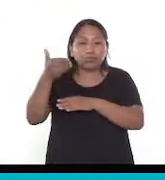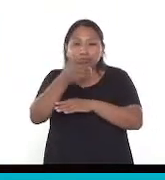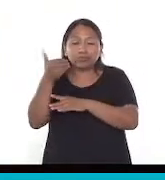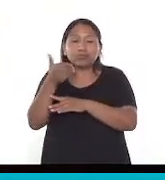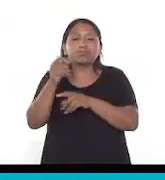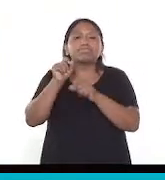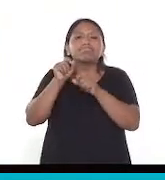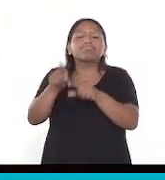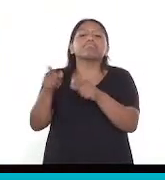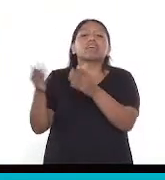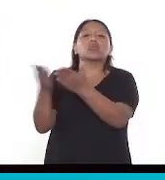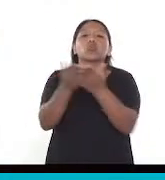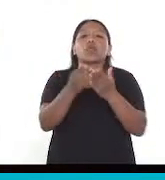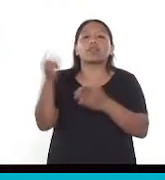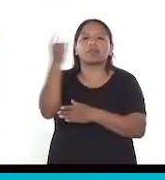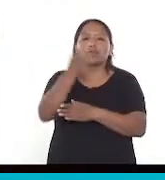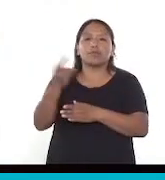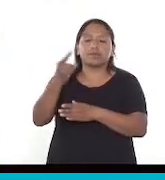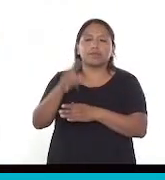universitarios